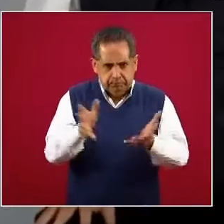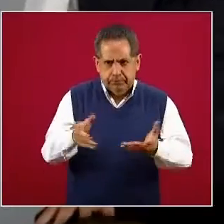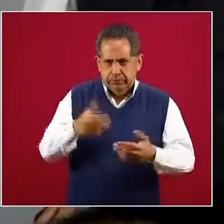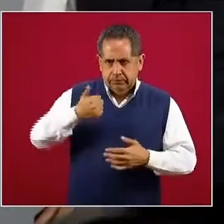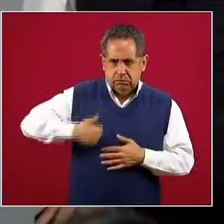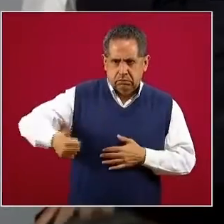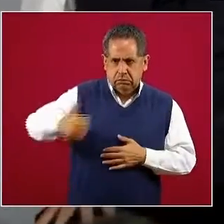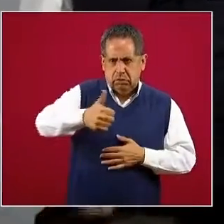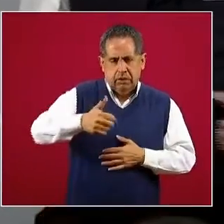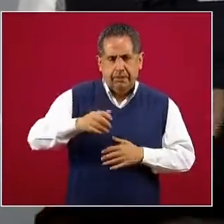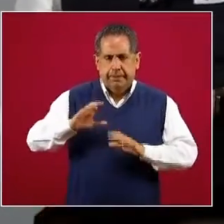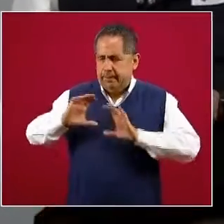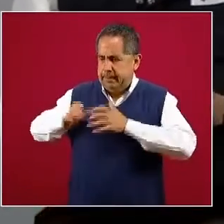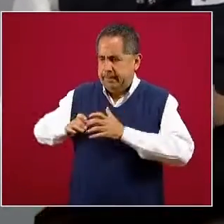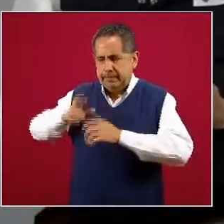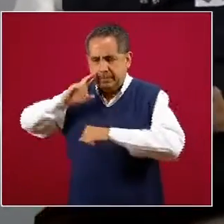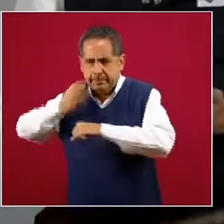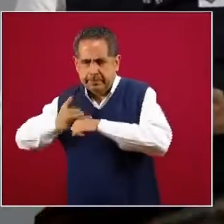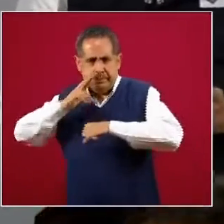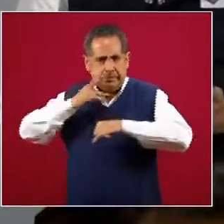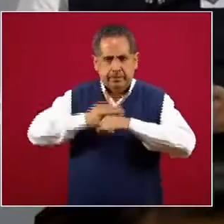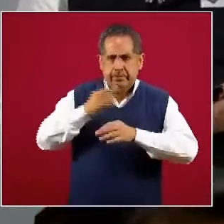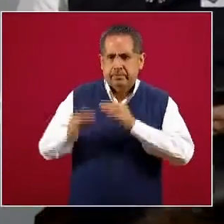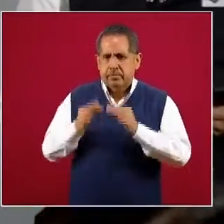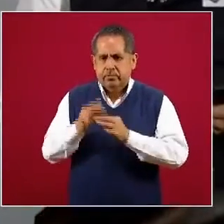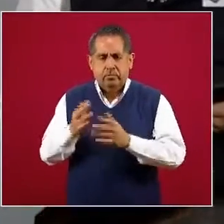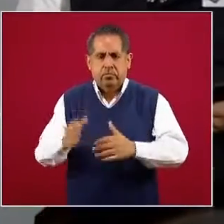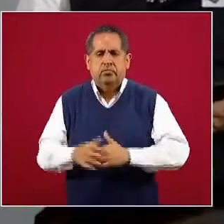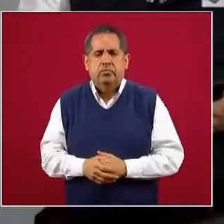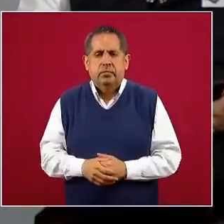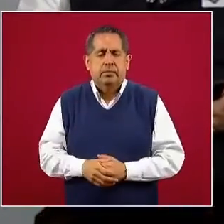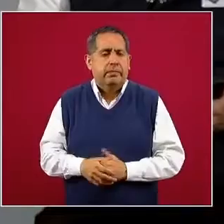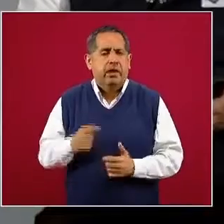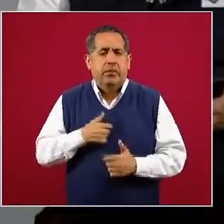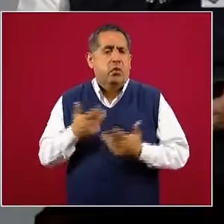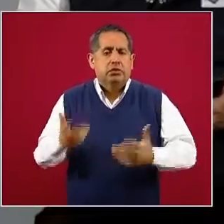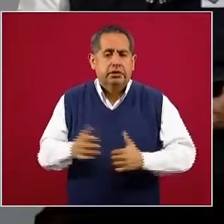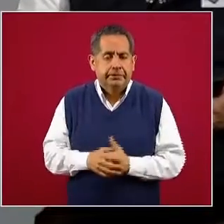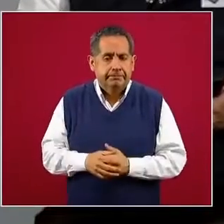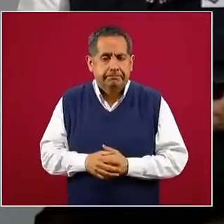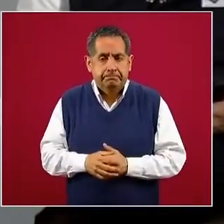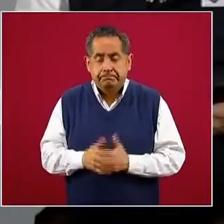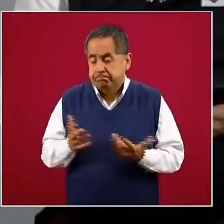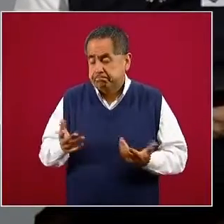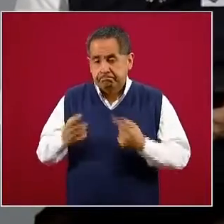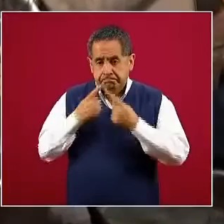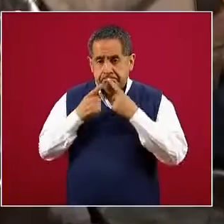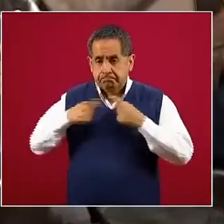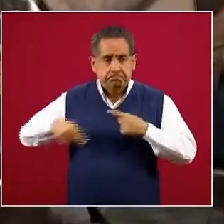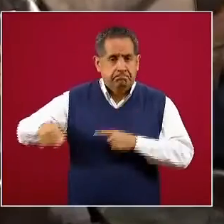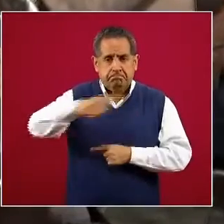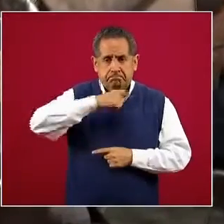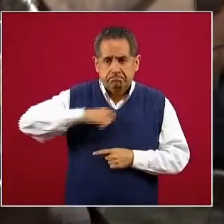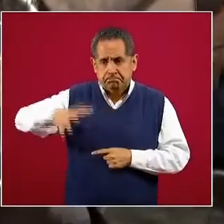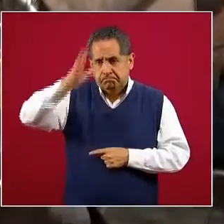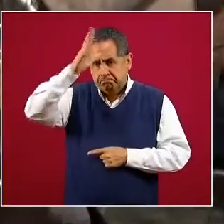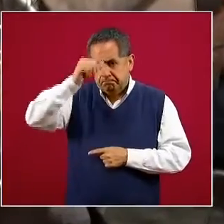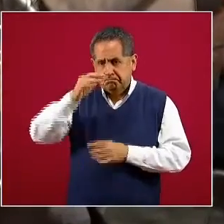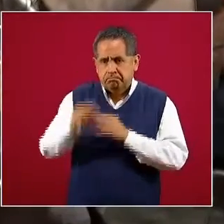otras cosas, se detuvo en los procesos con la Secretaría de la Defensa. Nuestra coordinación